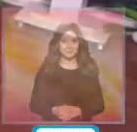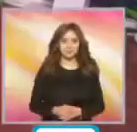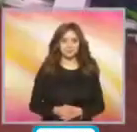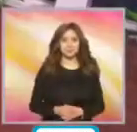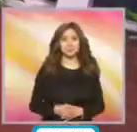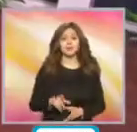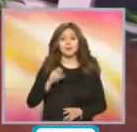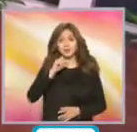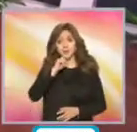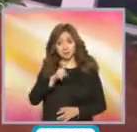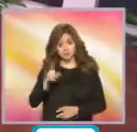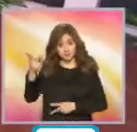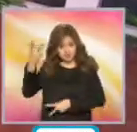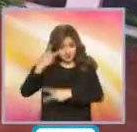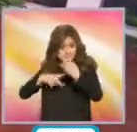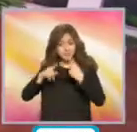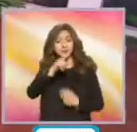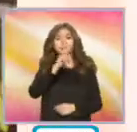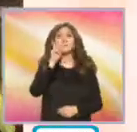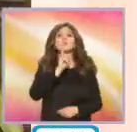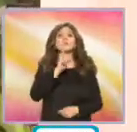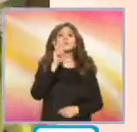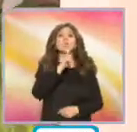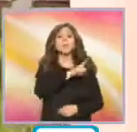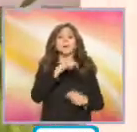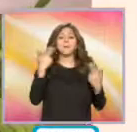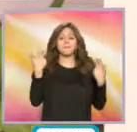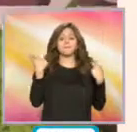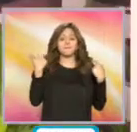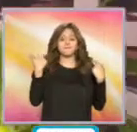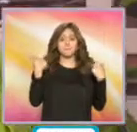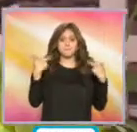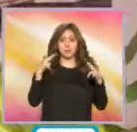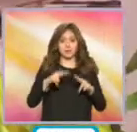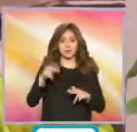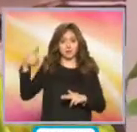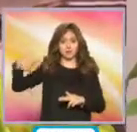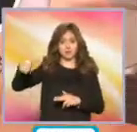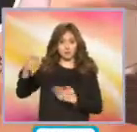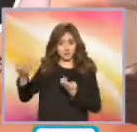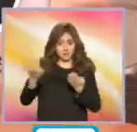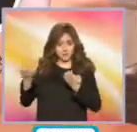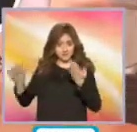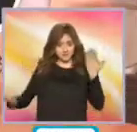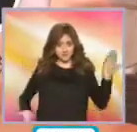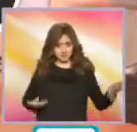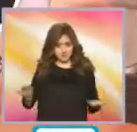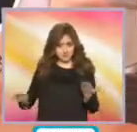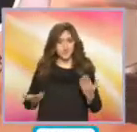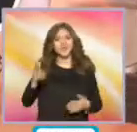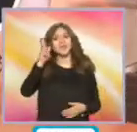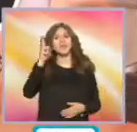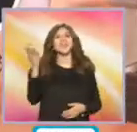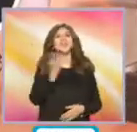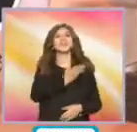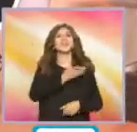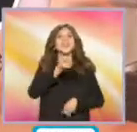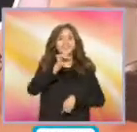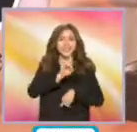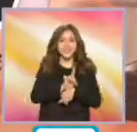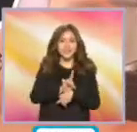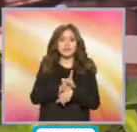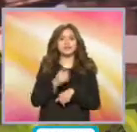También nos acompaña Tiwi Gutiérrez, maestra de la Compañía Nacional de Danza. Bienvenida, ¿cómo estás? Muchas gracias, buenos días. Hola Tiwi, buenos días. Encantada de estar con ustedes